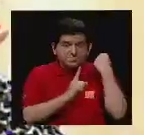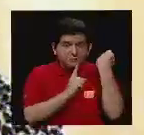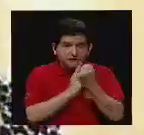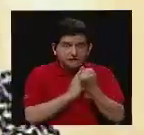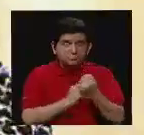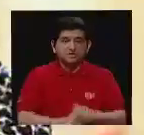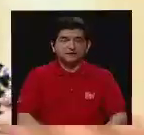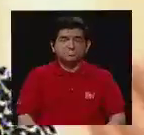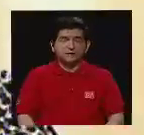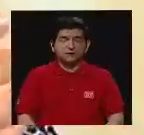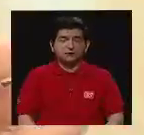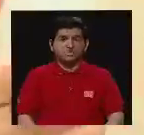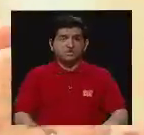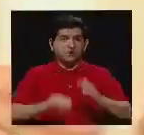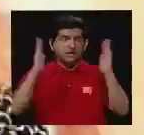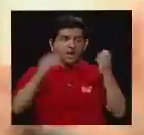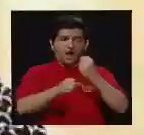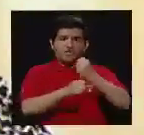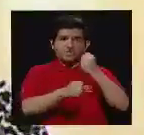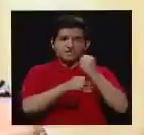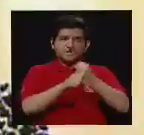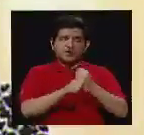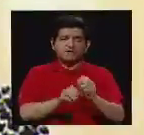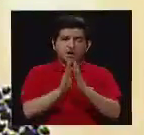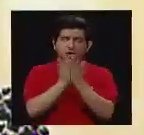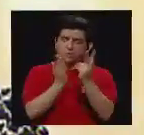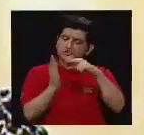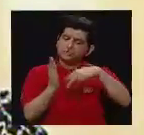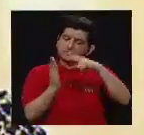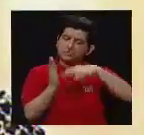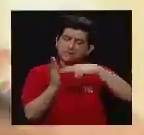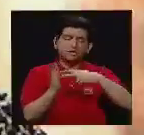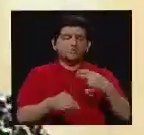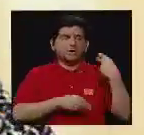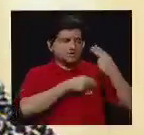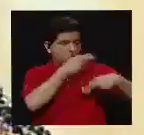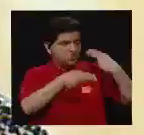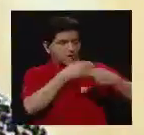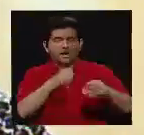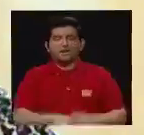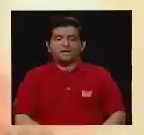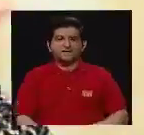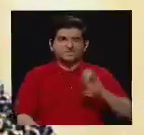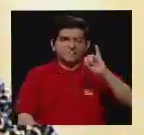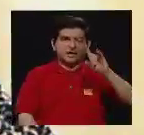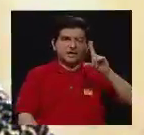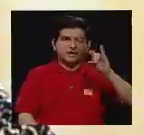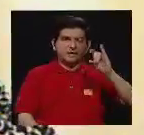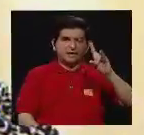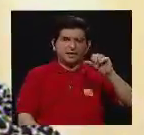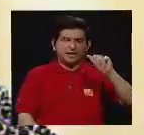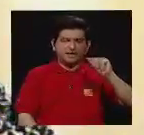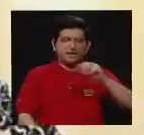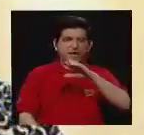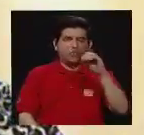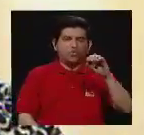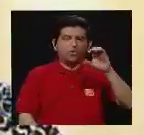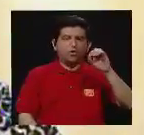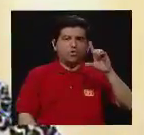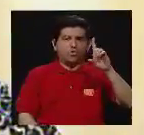eso incluso las grandes obras literarias que heredamos, como la Ilíada y la